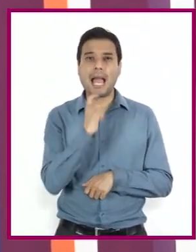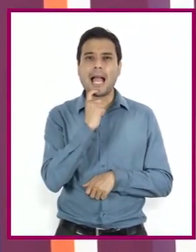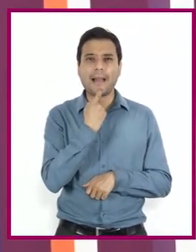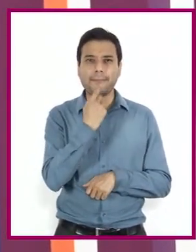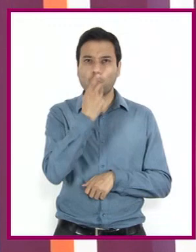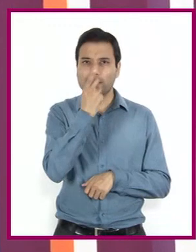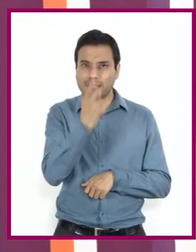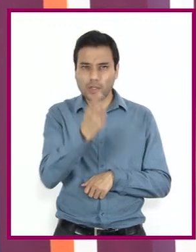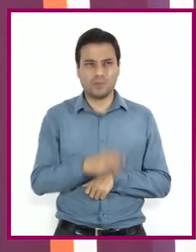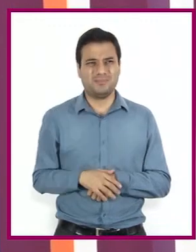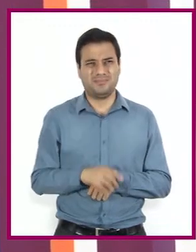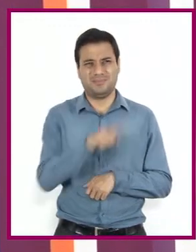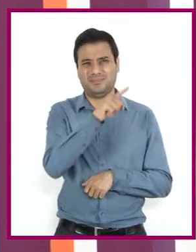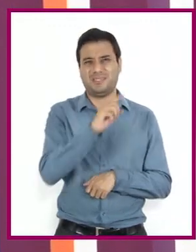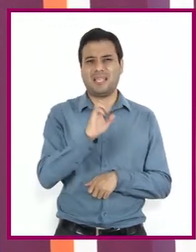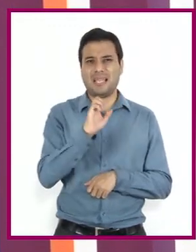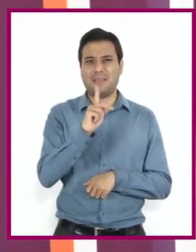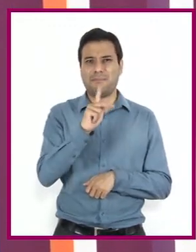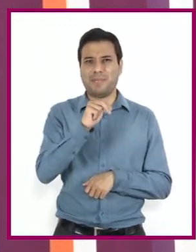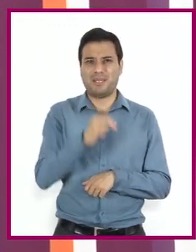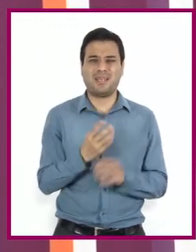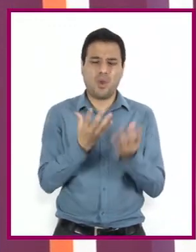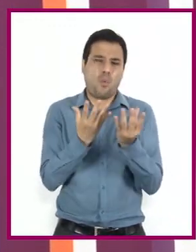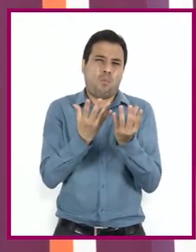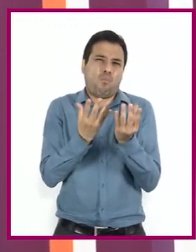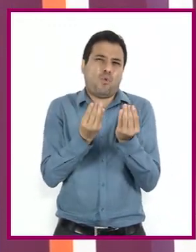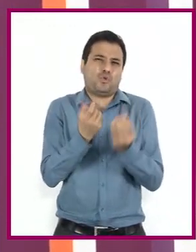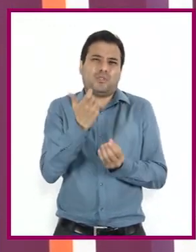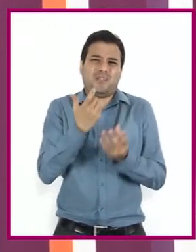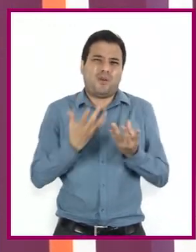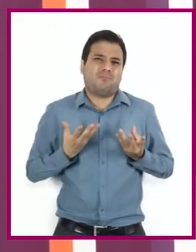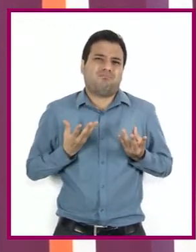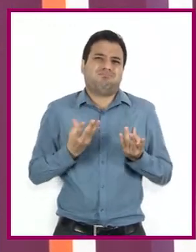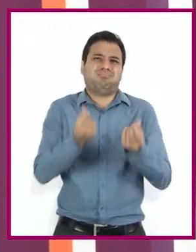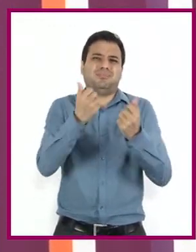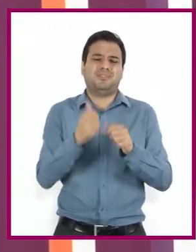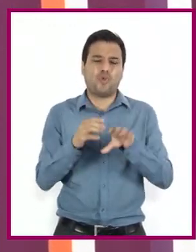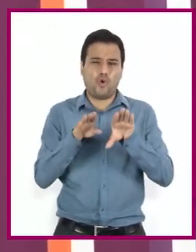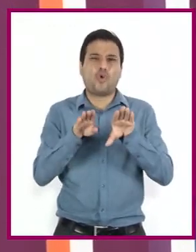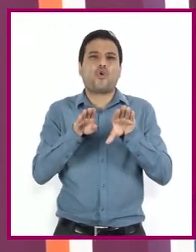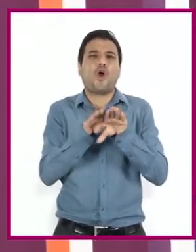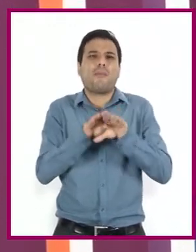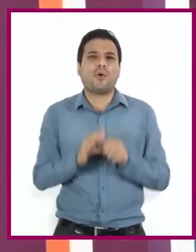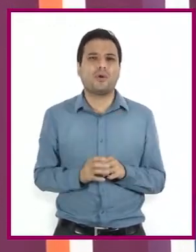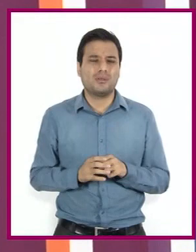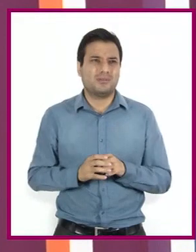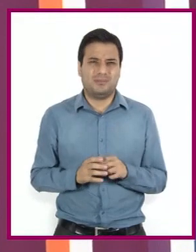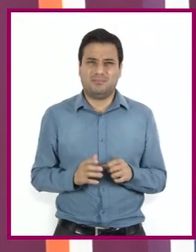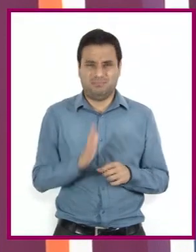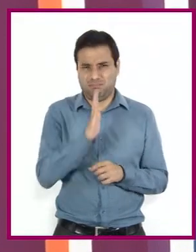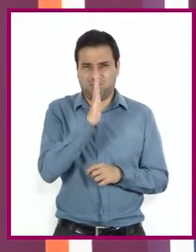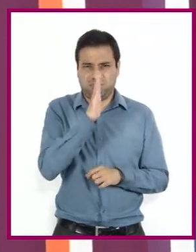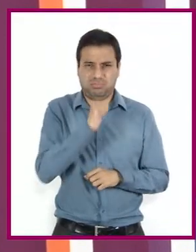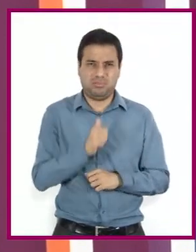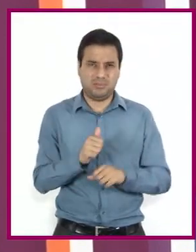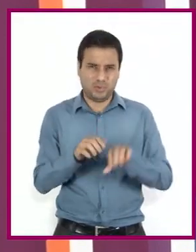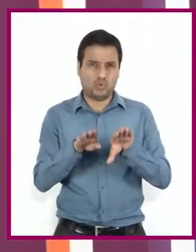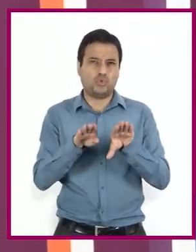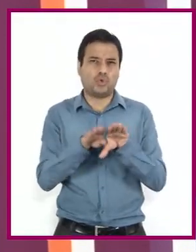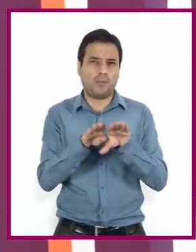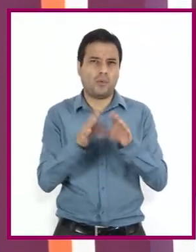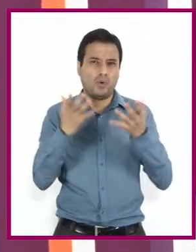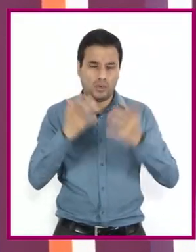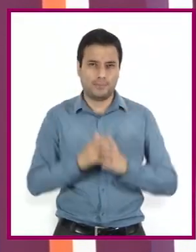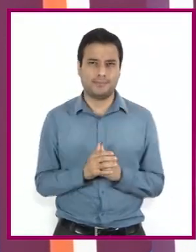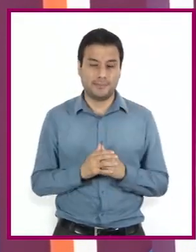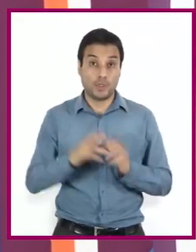Peña Nieto había rebasado los topes de campaña, es decir, había gastado más dinero de lo que permitía el IFE.